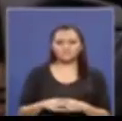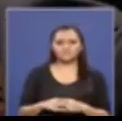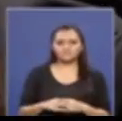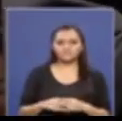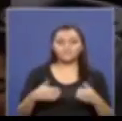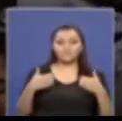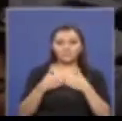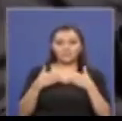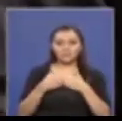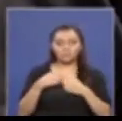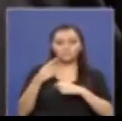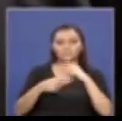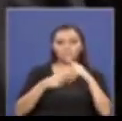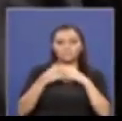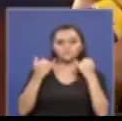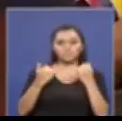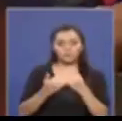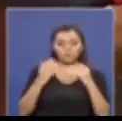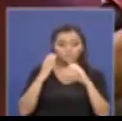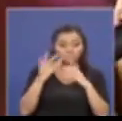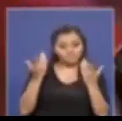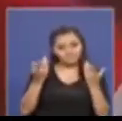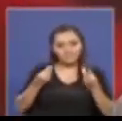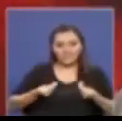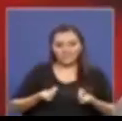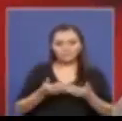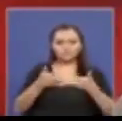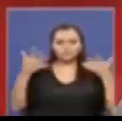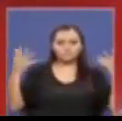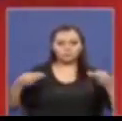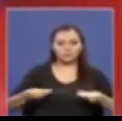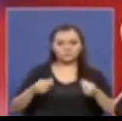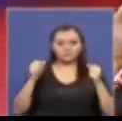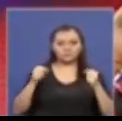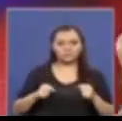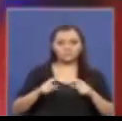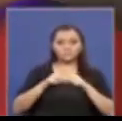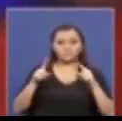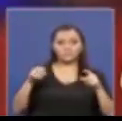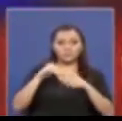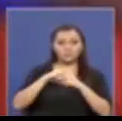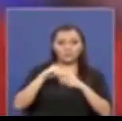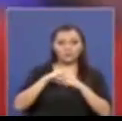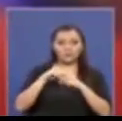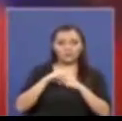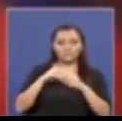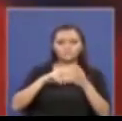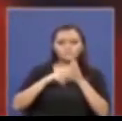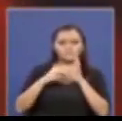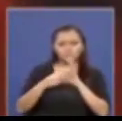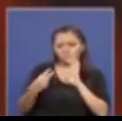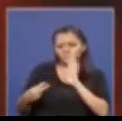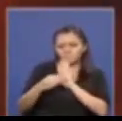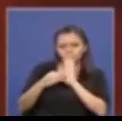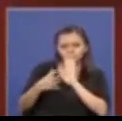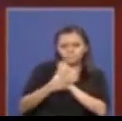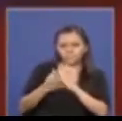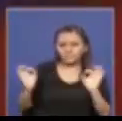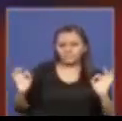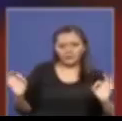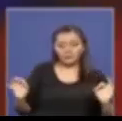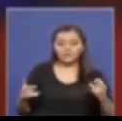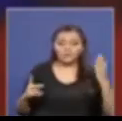transformadores, equipos y además... Eso sí se contabiliza como gasto fiscal. Pero el ahorro no se lo registra. Pero